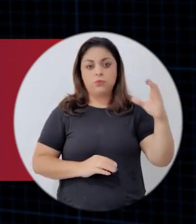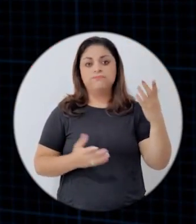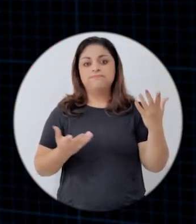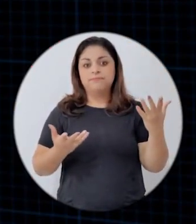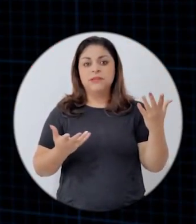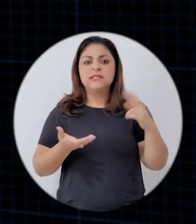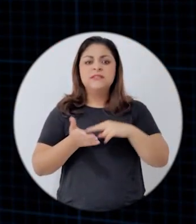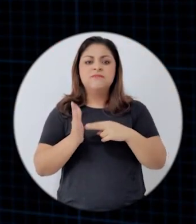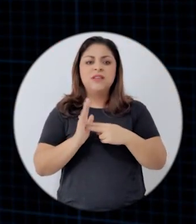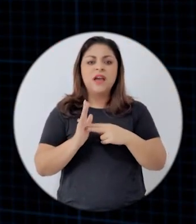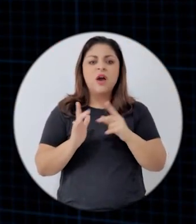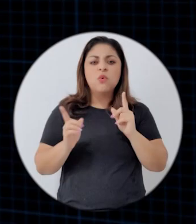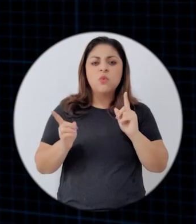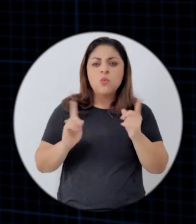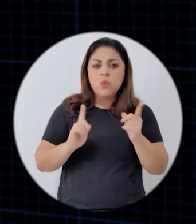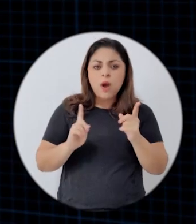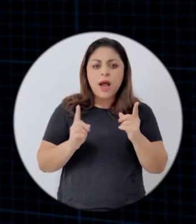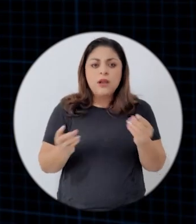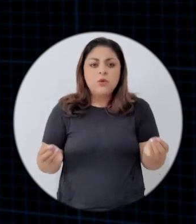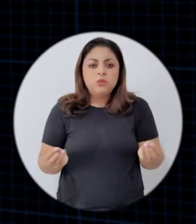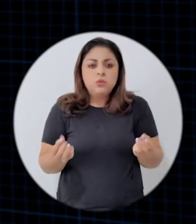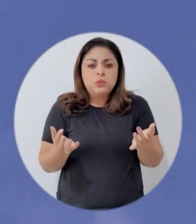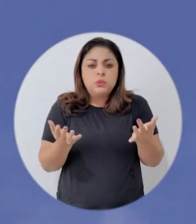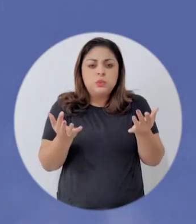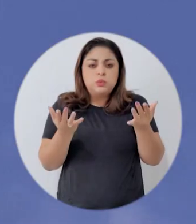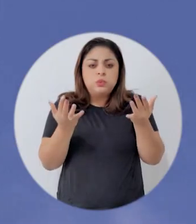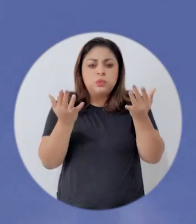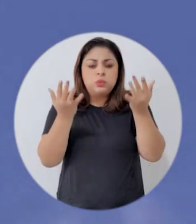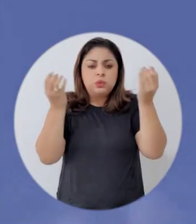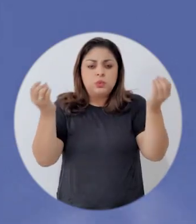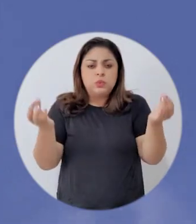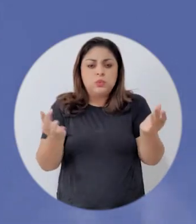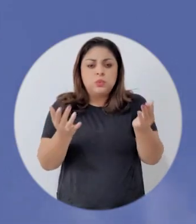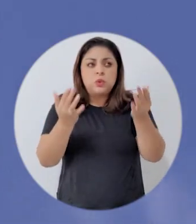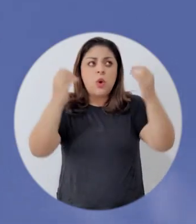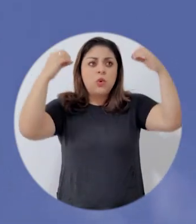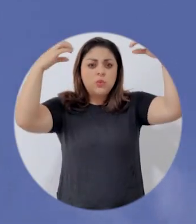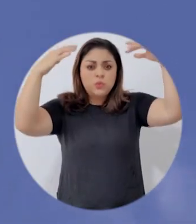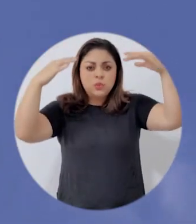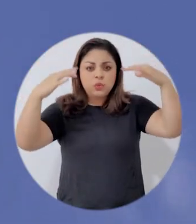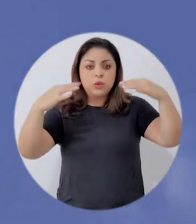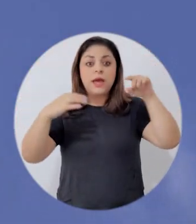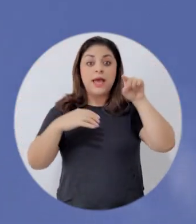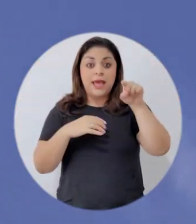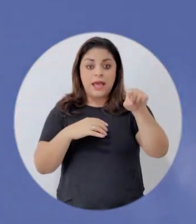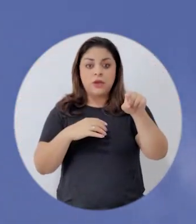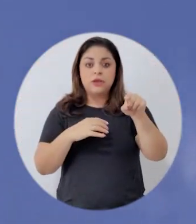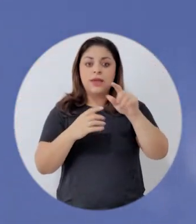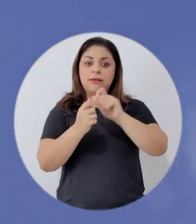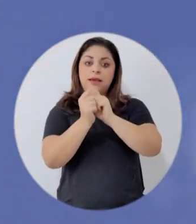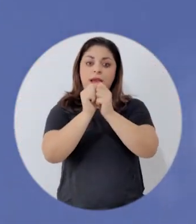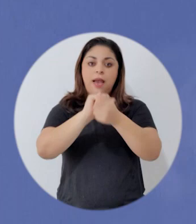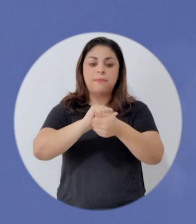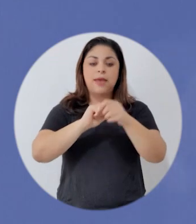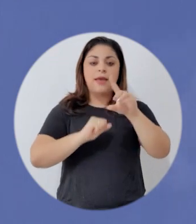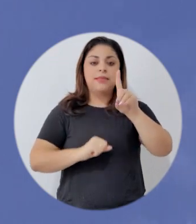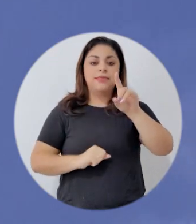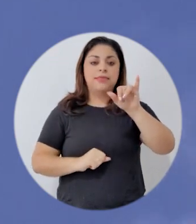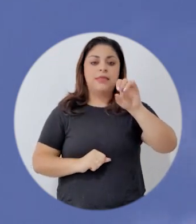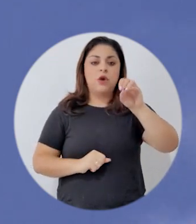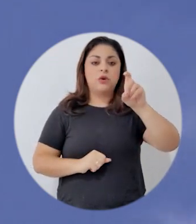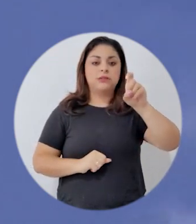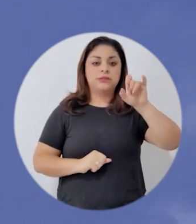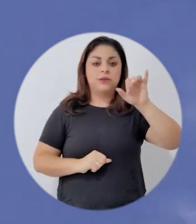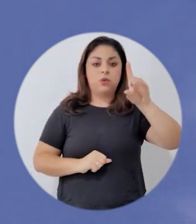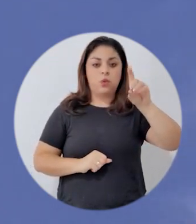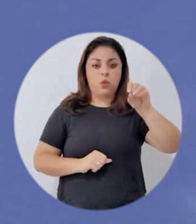emisión que nos generan gases de efecto invernadero que después se traducen en dióxido de carbono